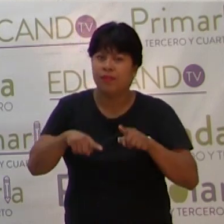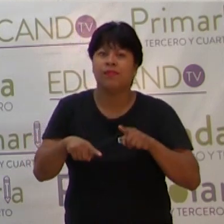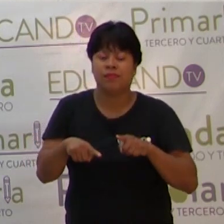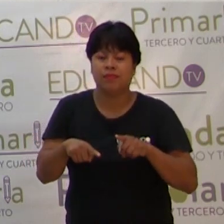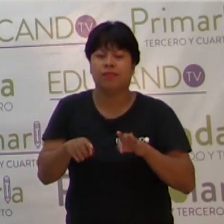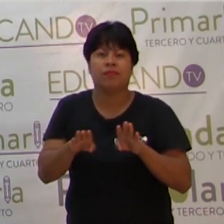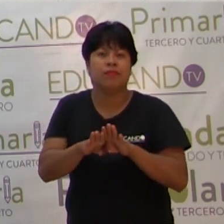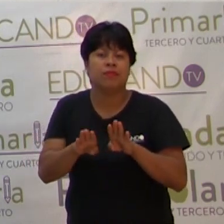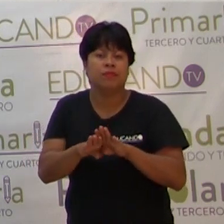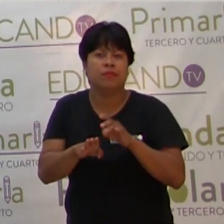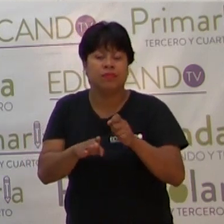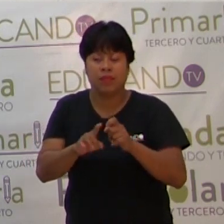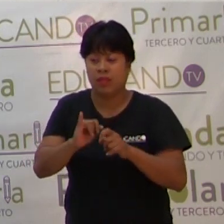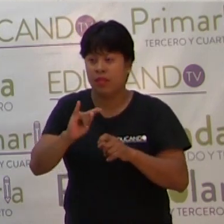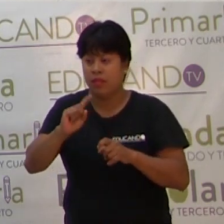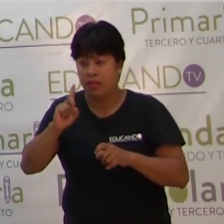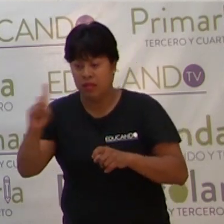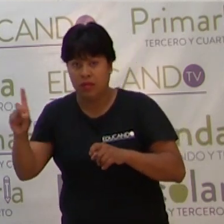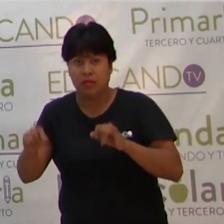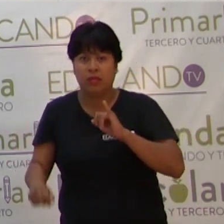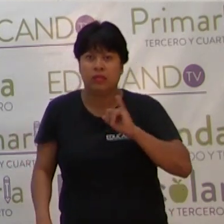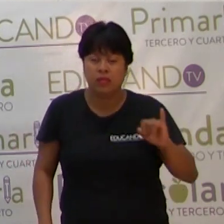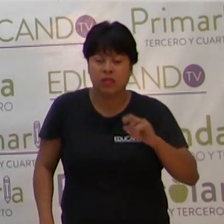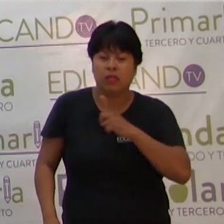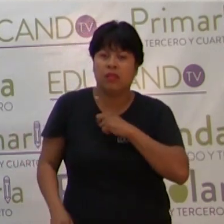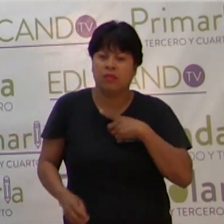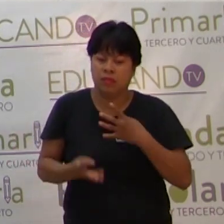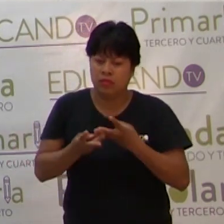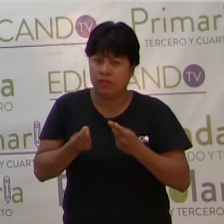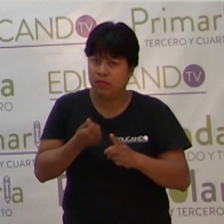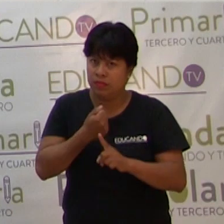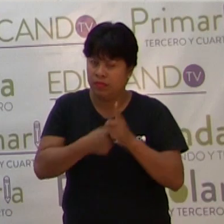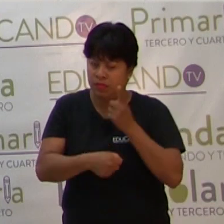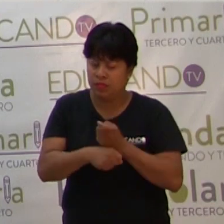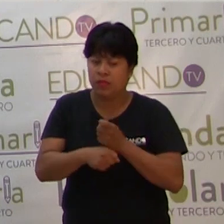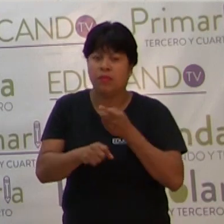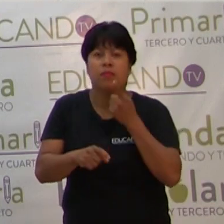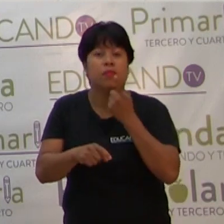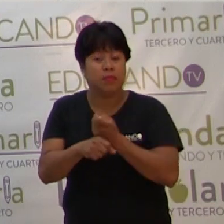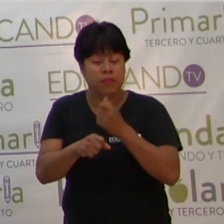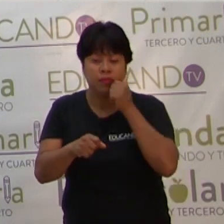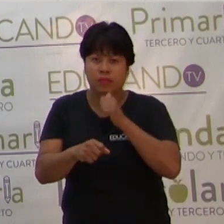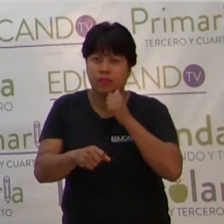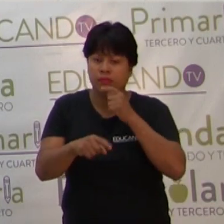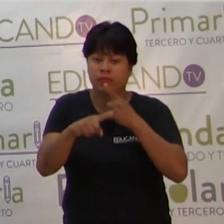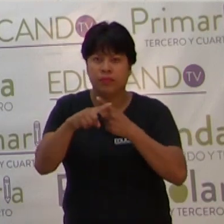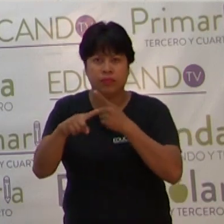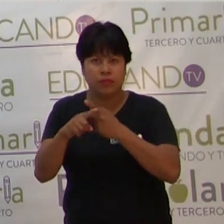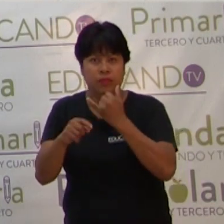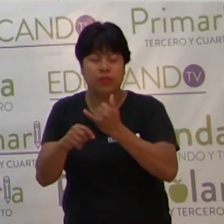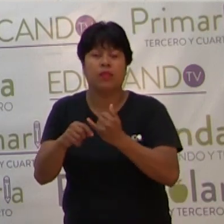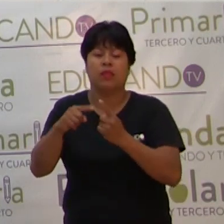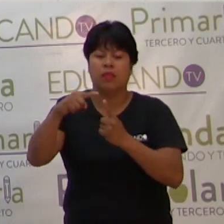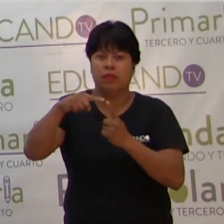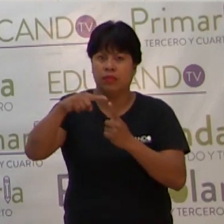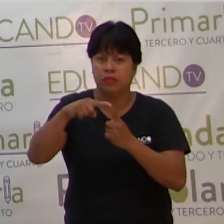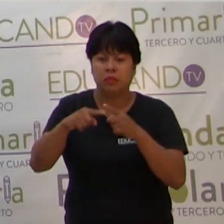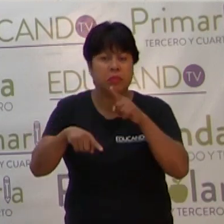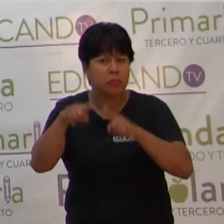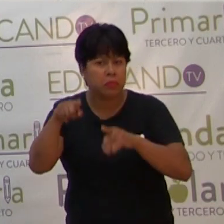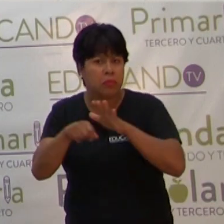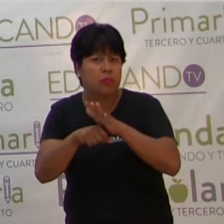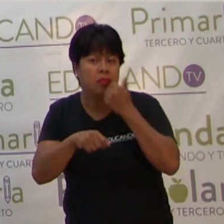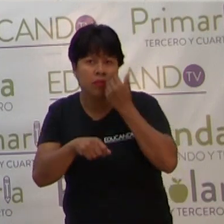que de derecha a izquierda tendrían que resolverse de esa manera. Pero primero las multiplicaciones y las divisiones, dependiendo cuál esté